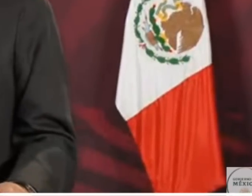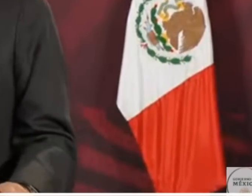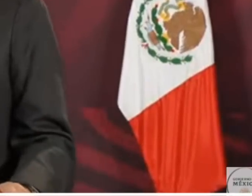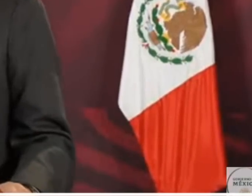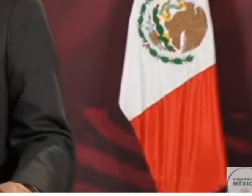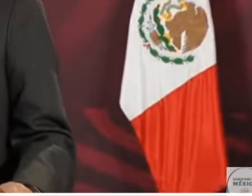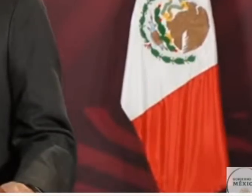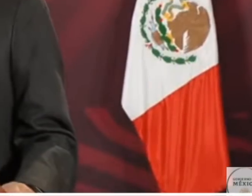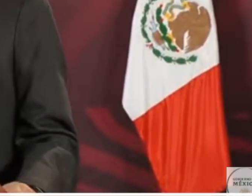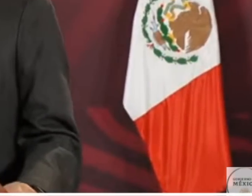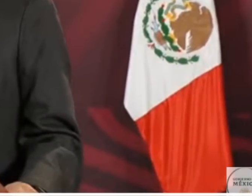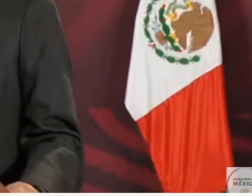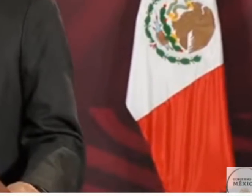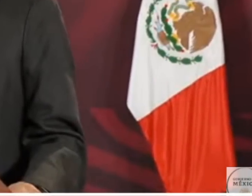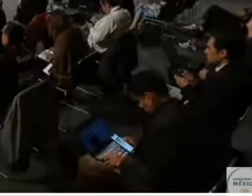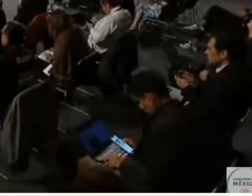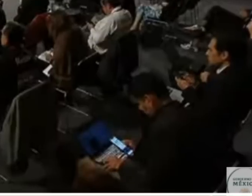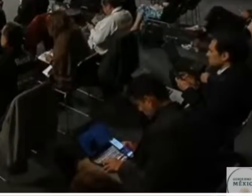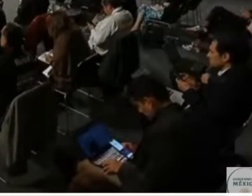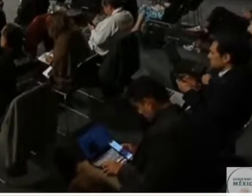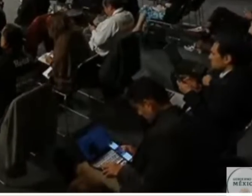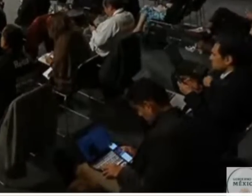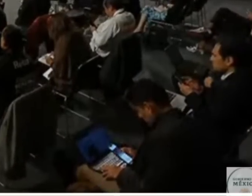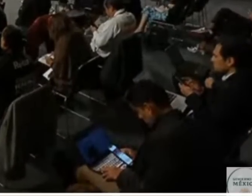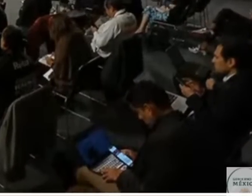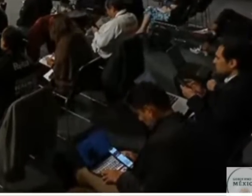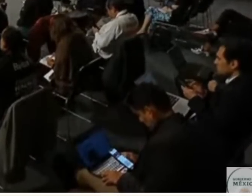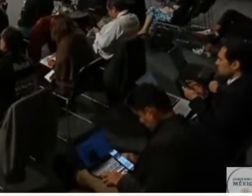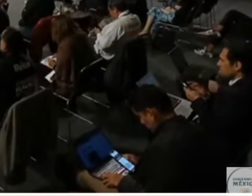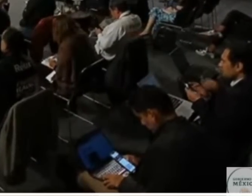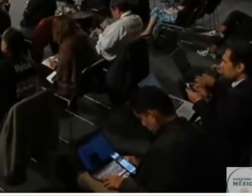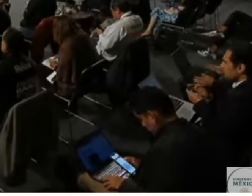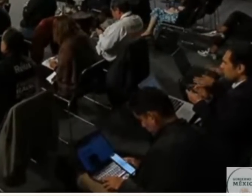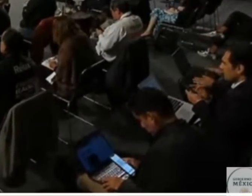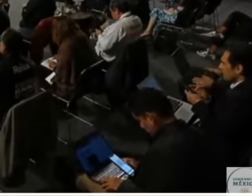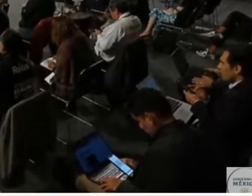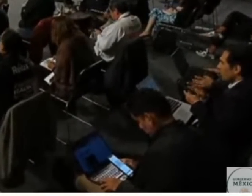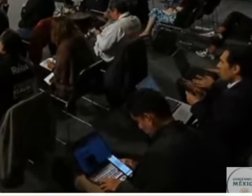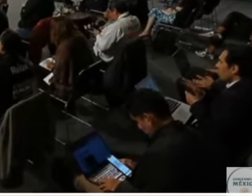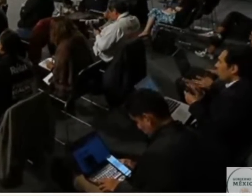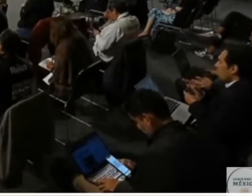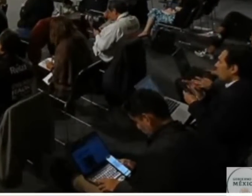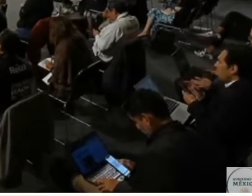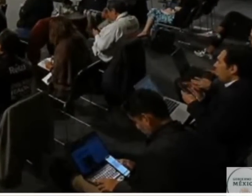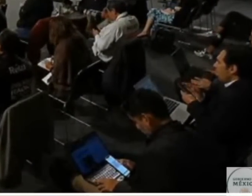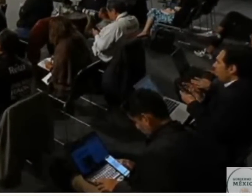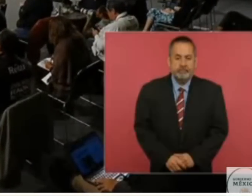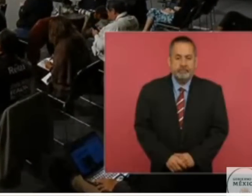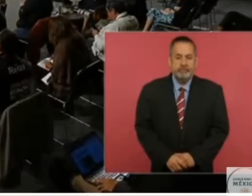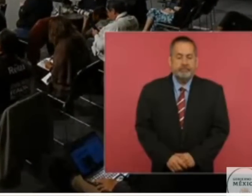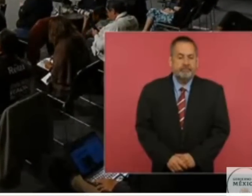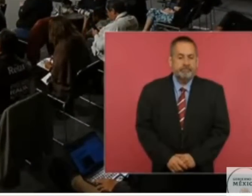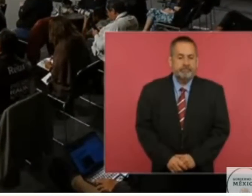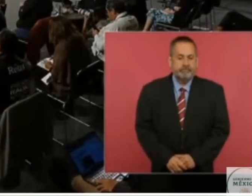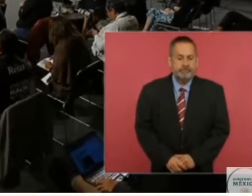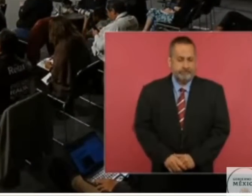lamentablemente presente. Y eso es lo que provoca a veces la inconformidad. Si lo entendemos